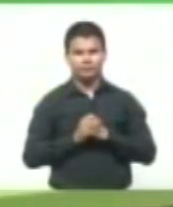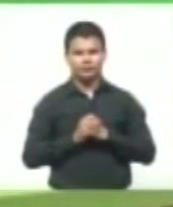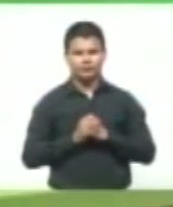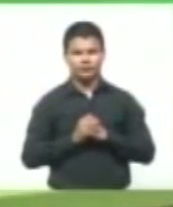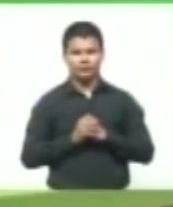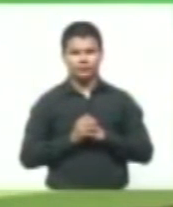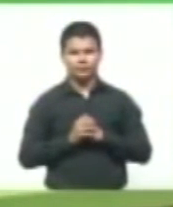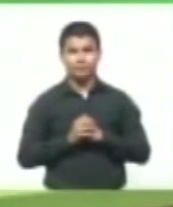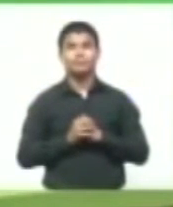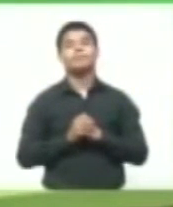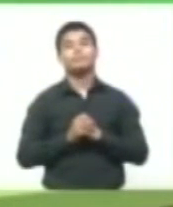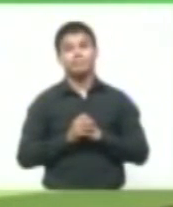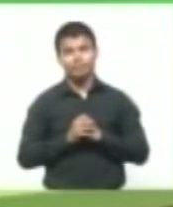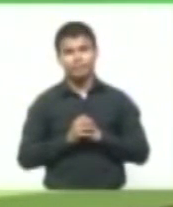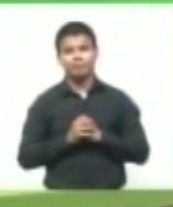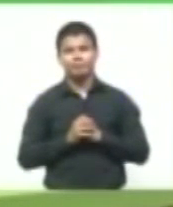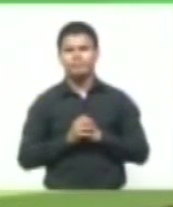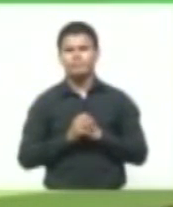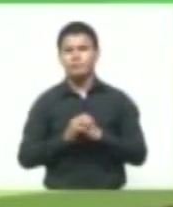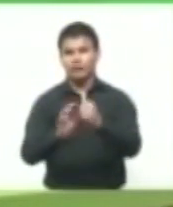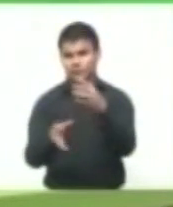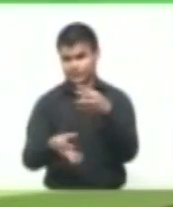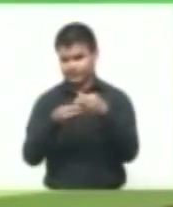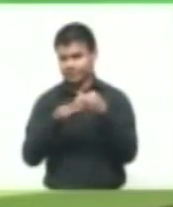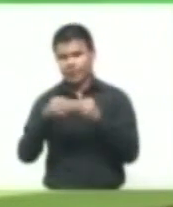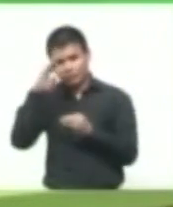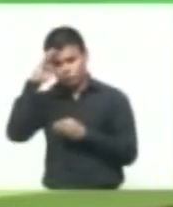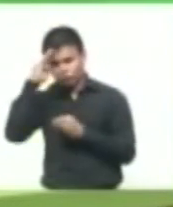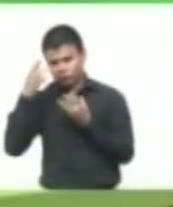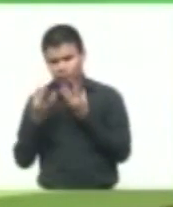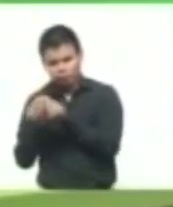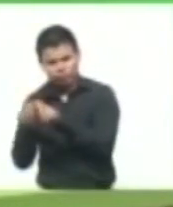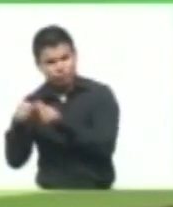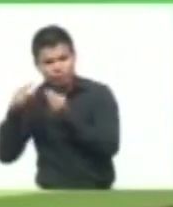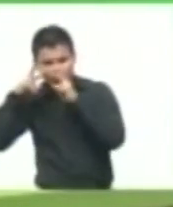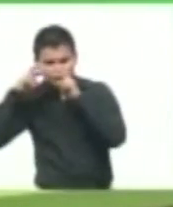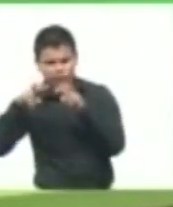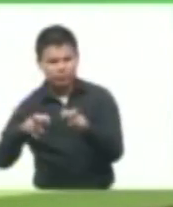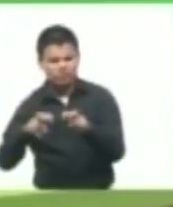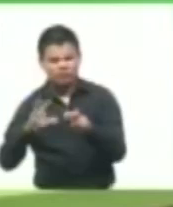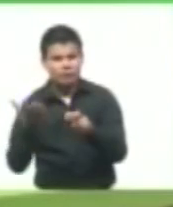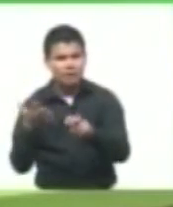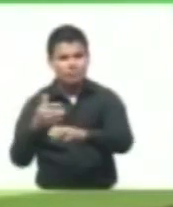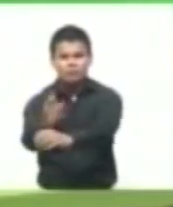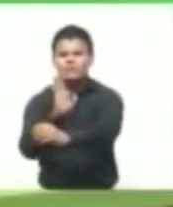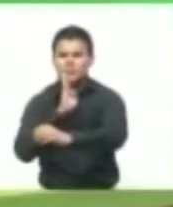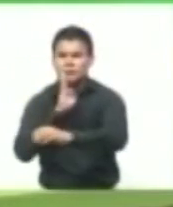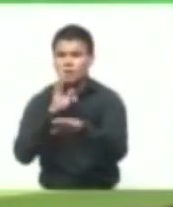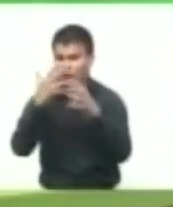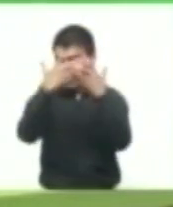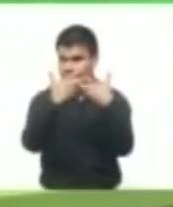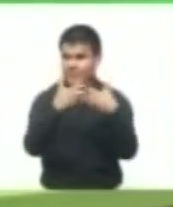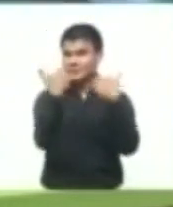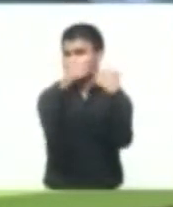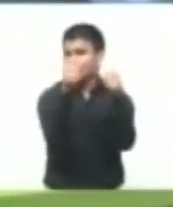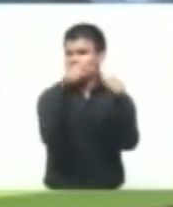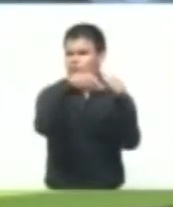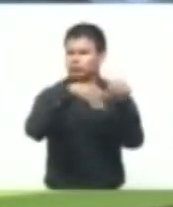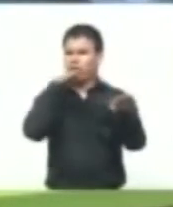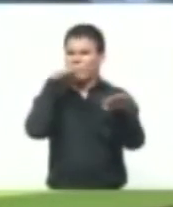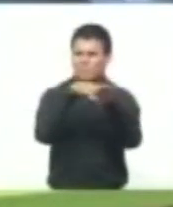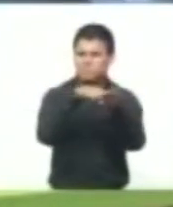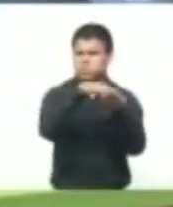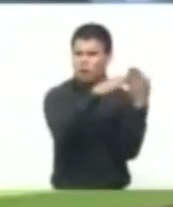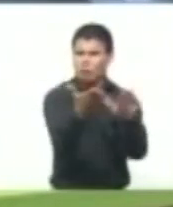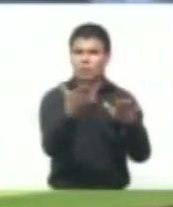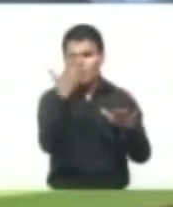Y a propósito de este lamentable hecho, las autoridades anunciaron que investigarán las responsabilidades que tendría la empresa del bus involucrada en la muerte de la pareja